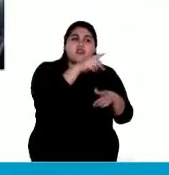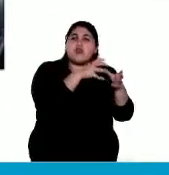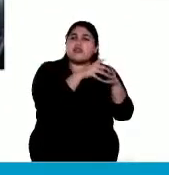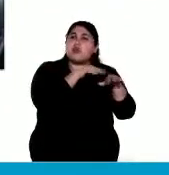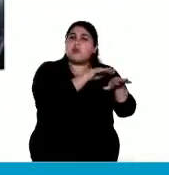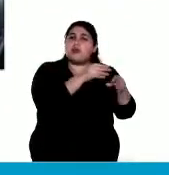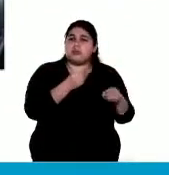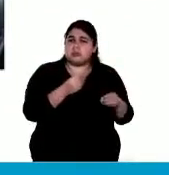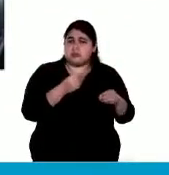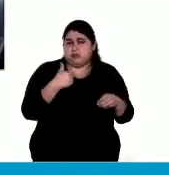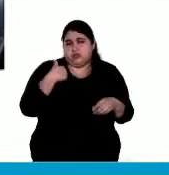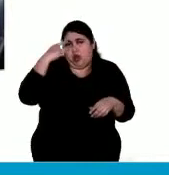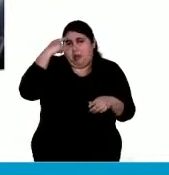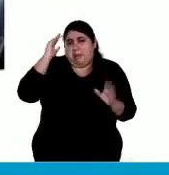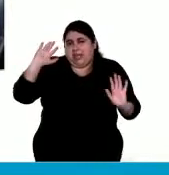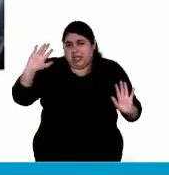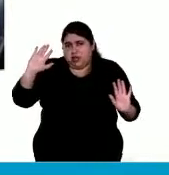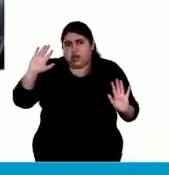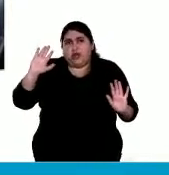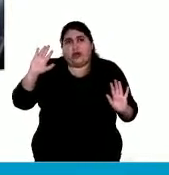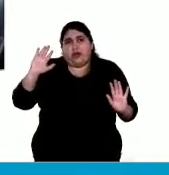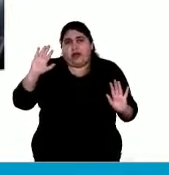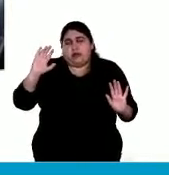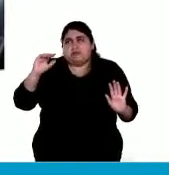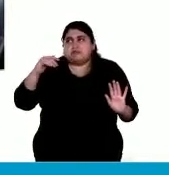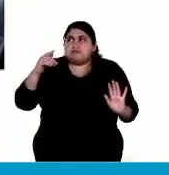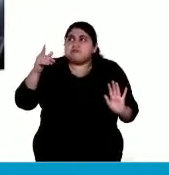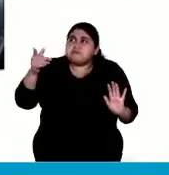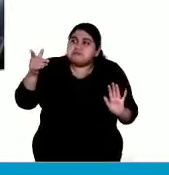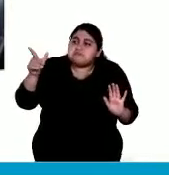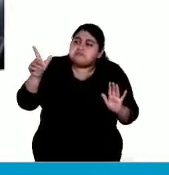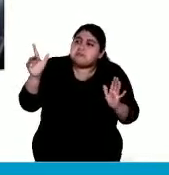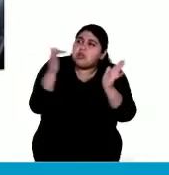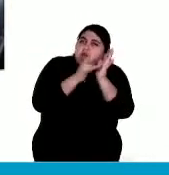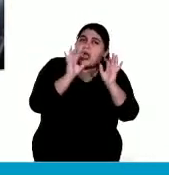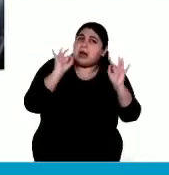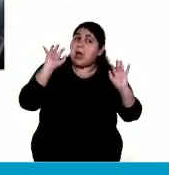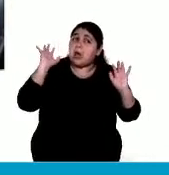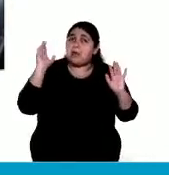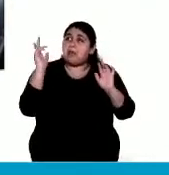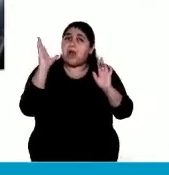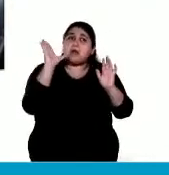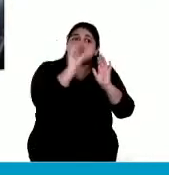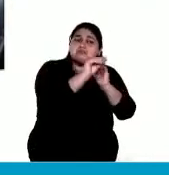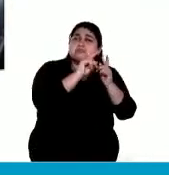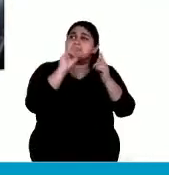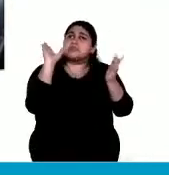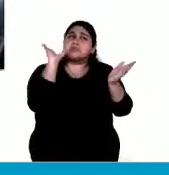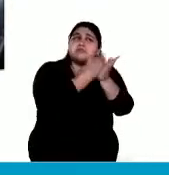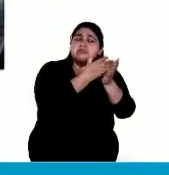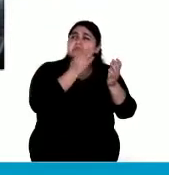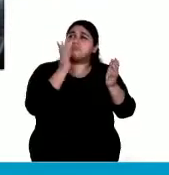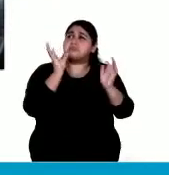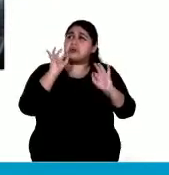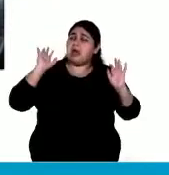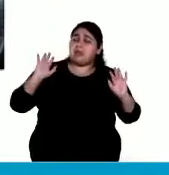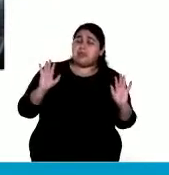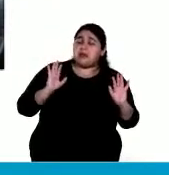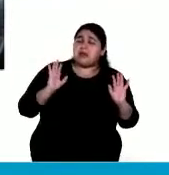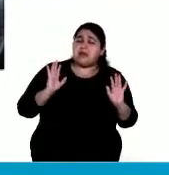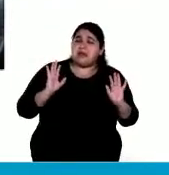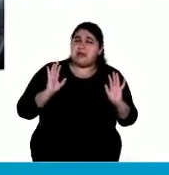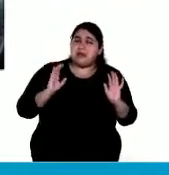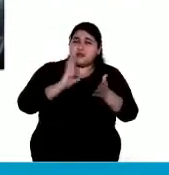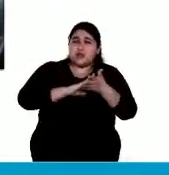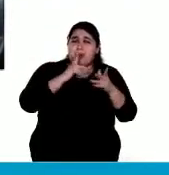Yo me los imagino hoy, porque no hemos tomado conocimiento de que se hayan aplicado ningún tipo de sanciones administrativas por la